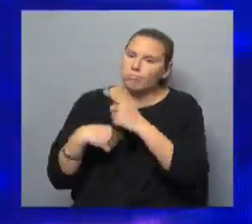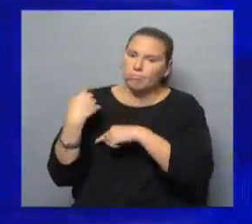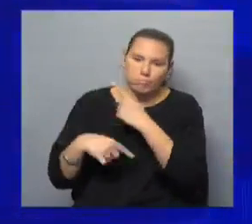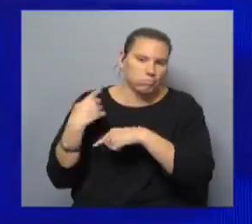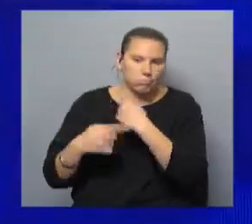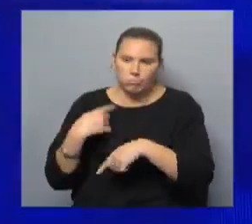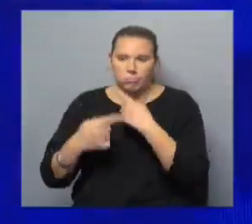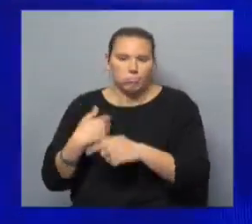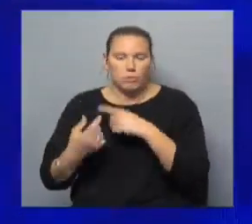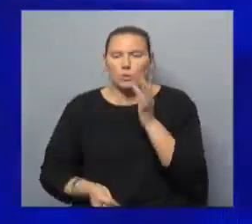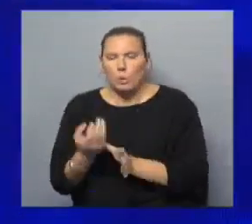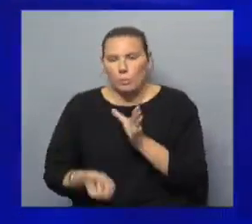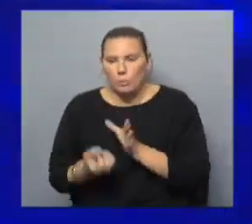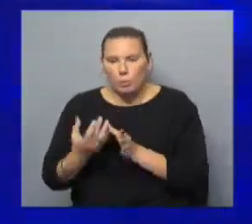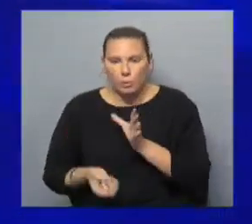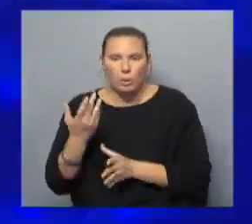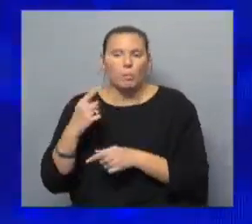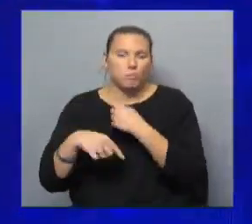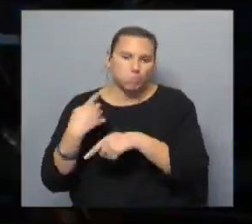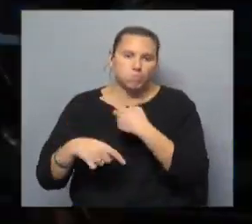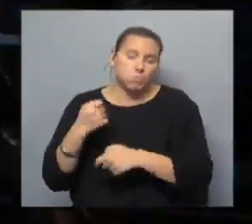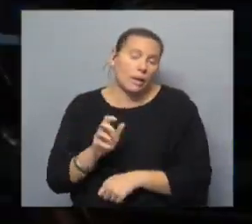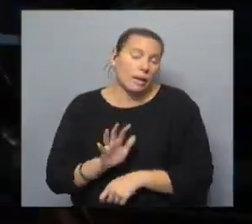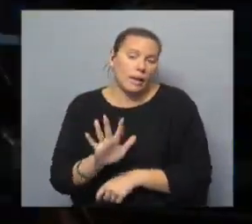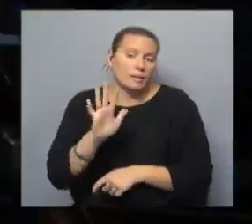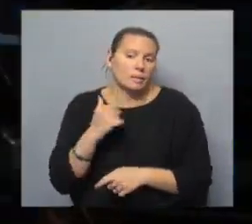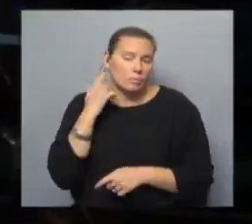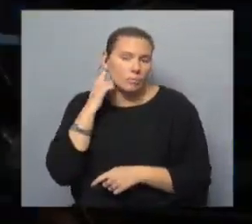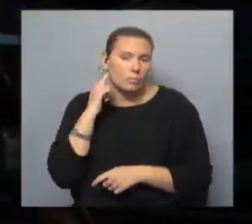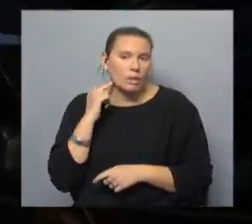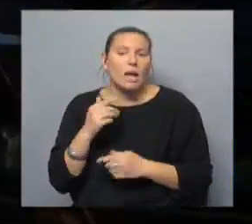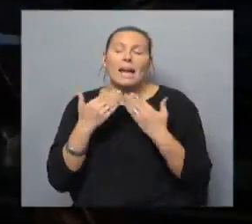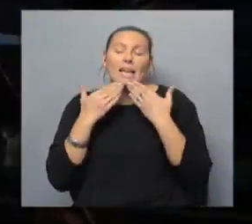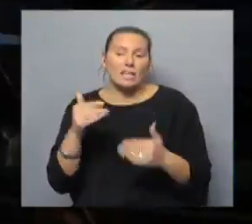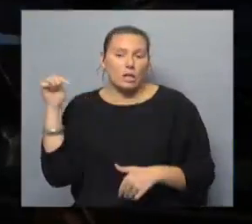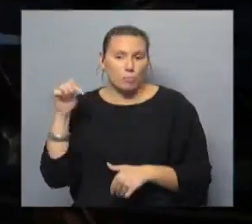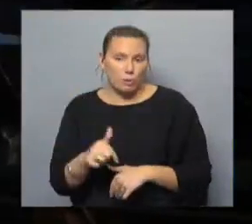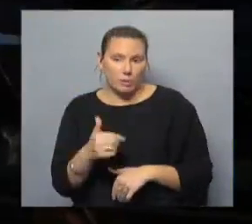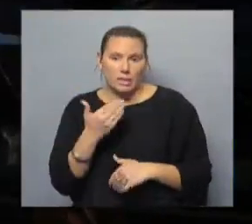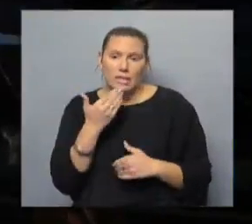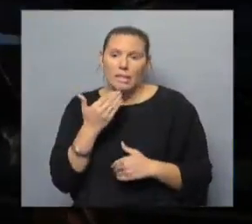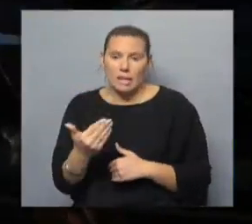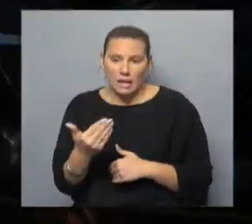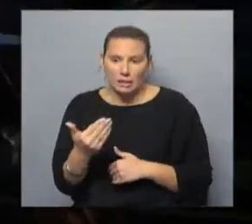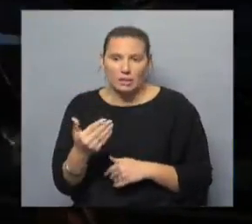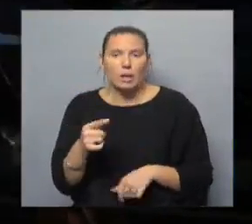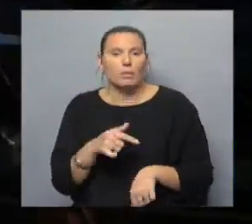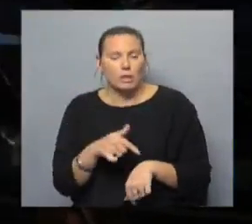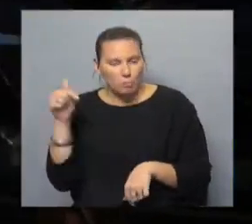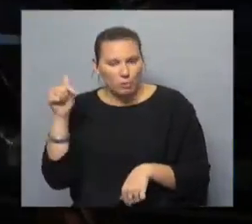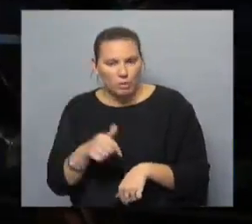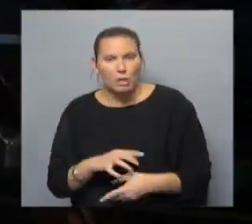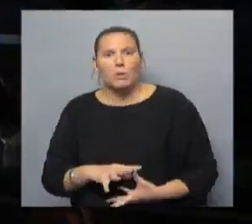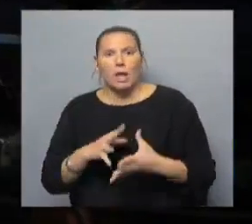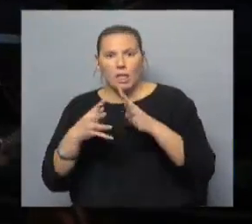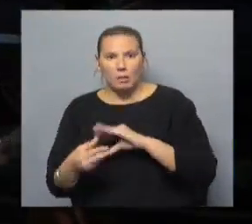clips. Bueno, es así, infinito. Agradecerles por venir, muchísimas gracias por tomarse el tiempo, por adaptar